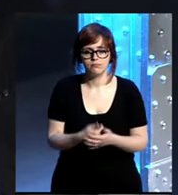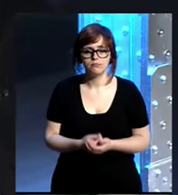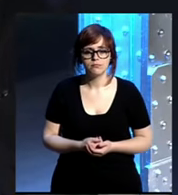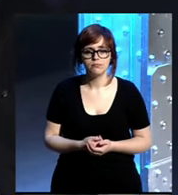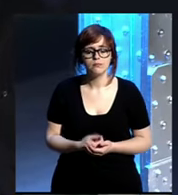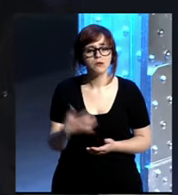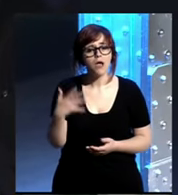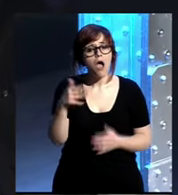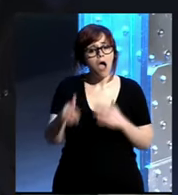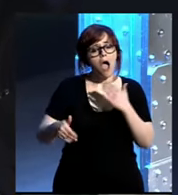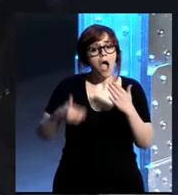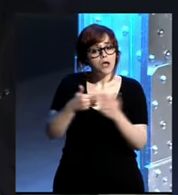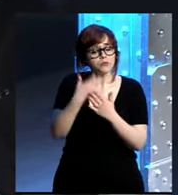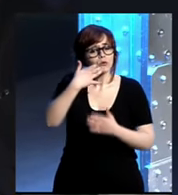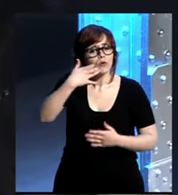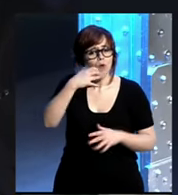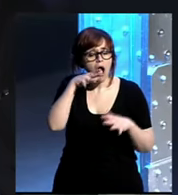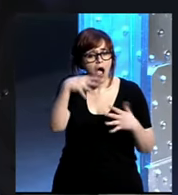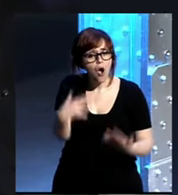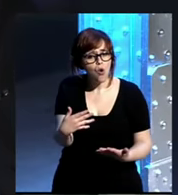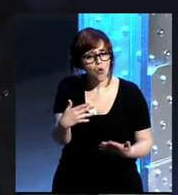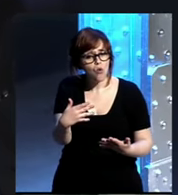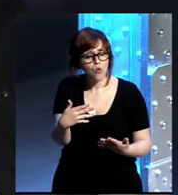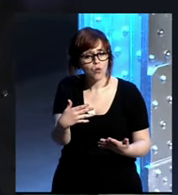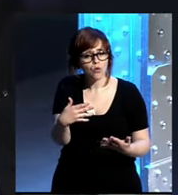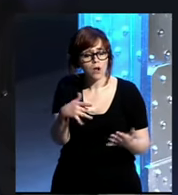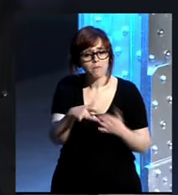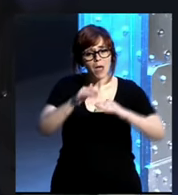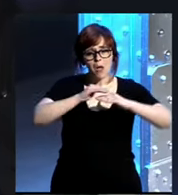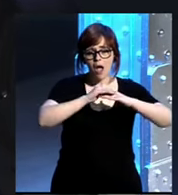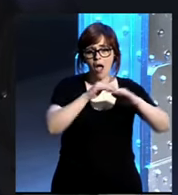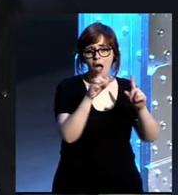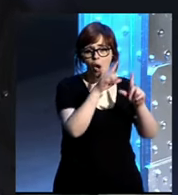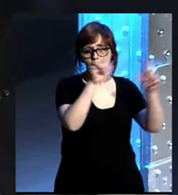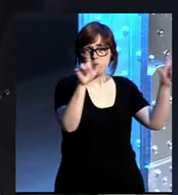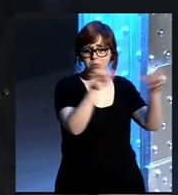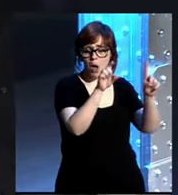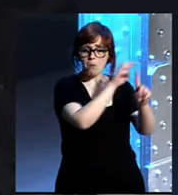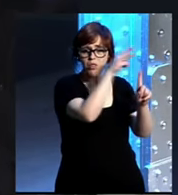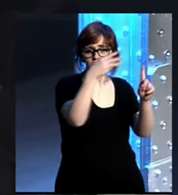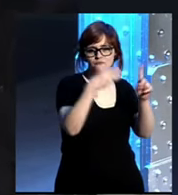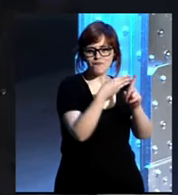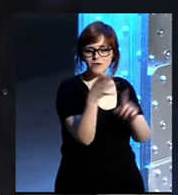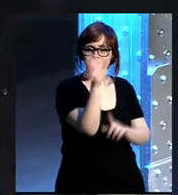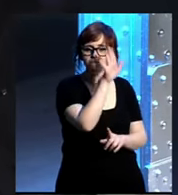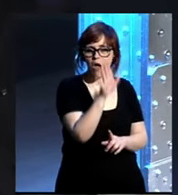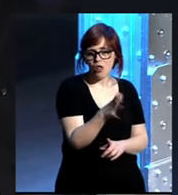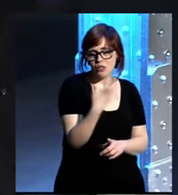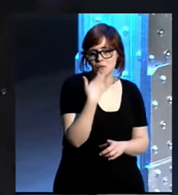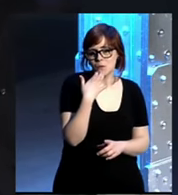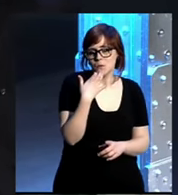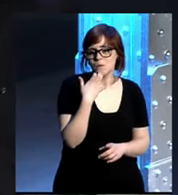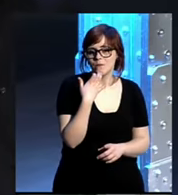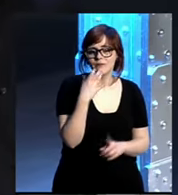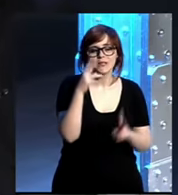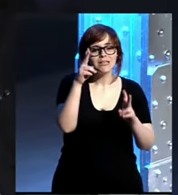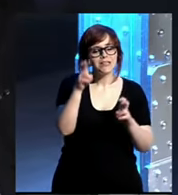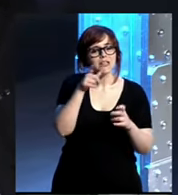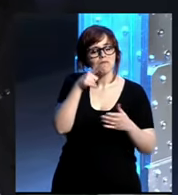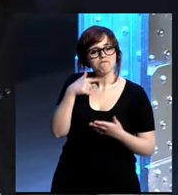te puedes encontrar ahora mismo con plataformas que surgieron para otras cosas, por ejemplo, para hacer regalos de